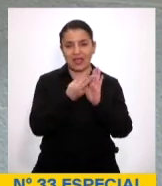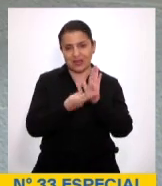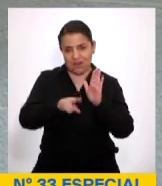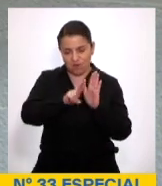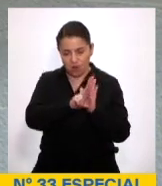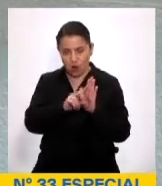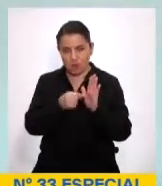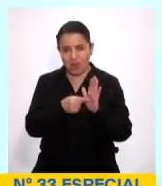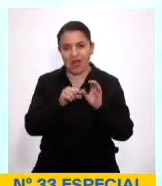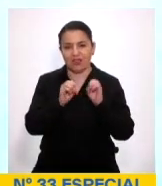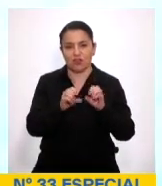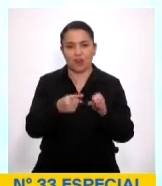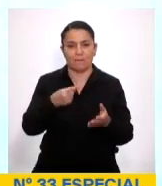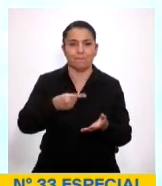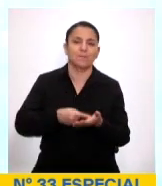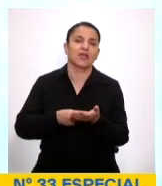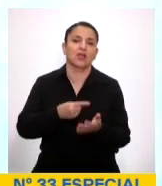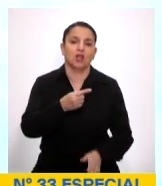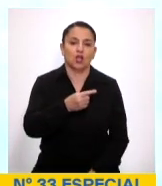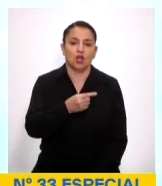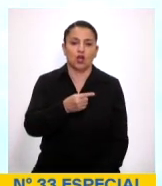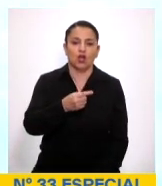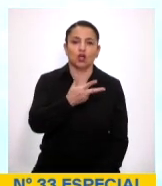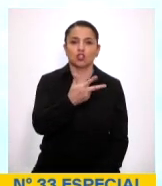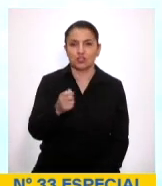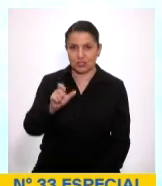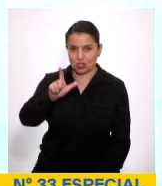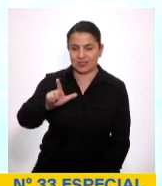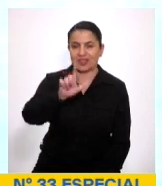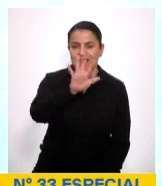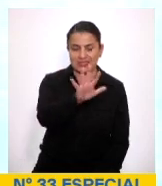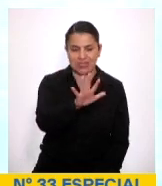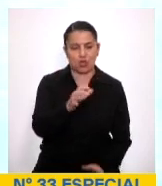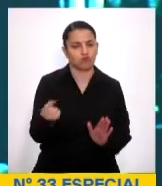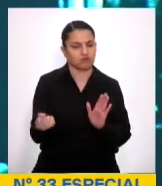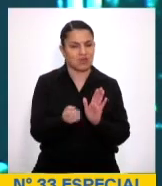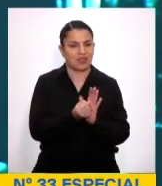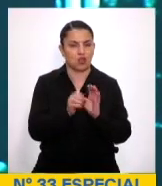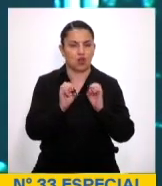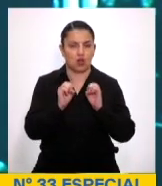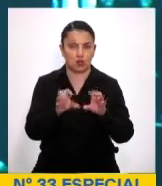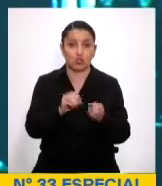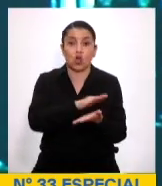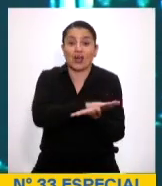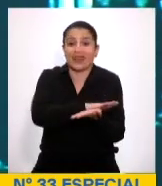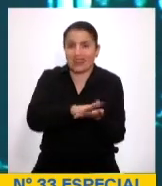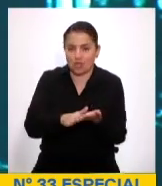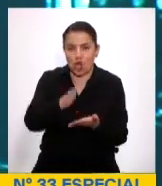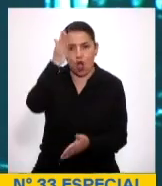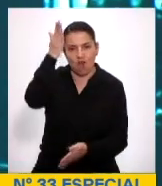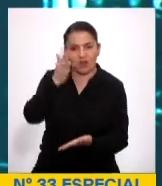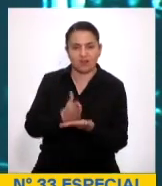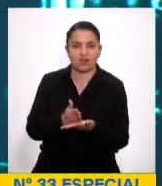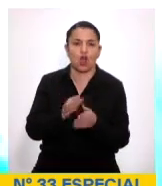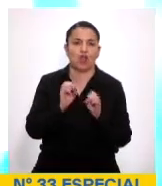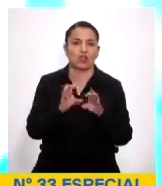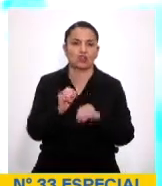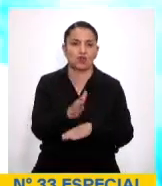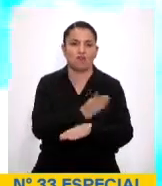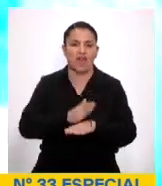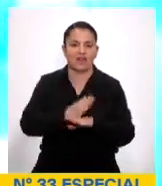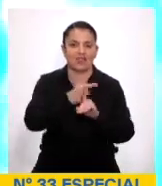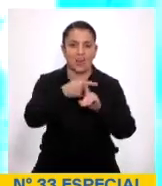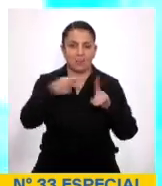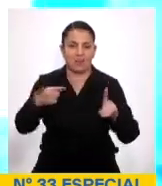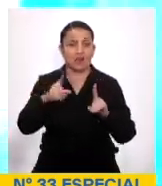de 1965 que marcó un hito en la educación chilena al establecer la gratuidad y obligatoriedad de la educación básica y media